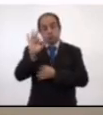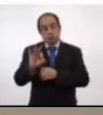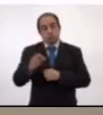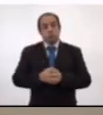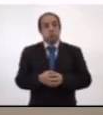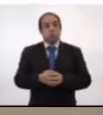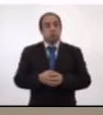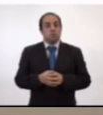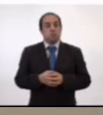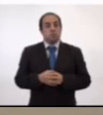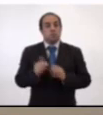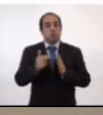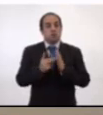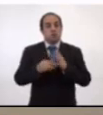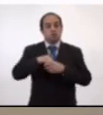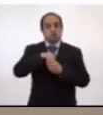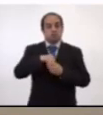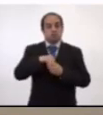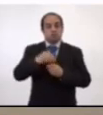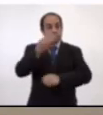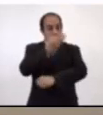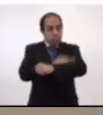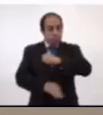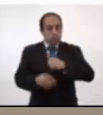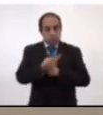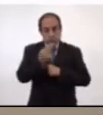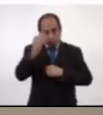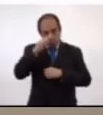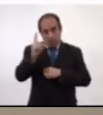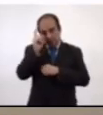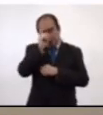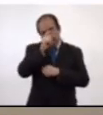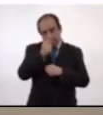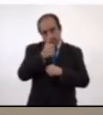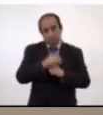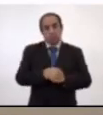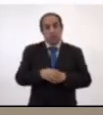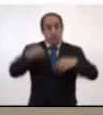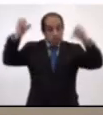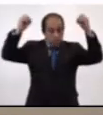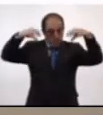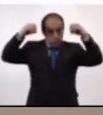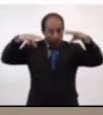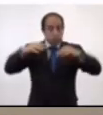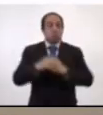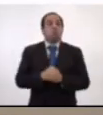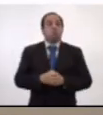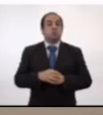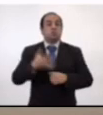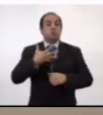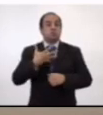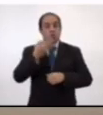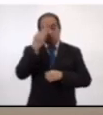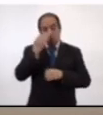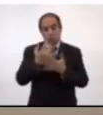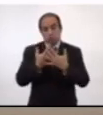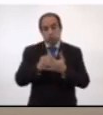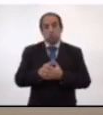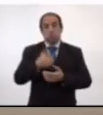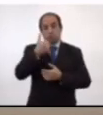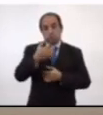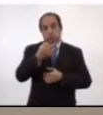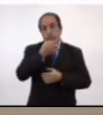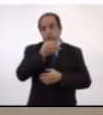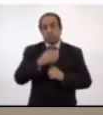La hora pico vespertina, que como saben es un poco más complicada, sobre todo por las lluvias, tiene un tiempo de espera promedio de